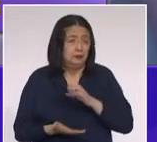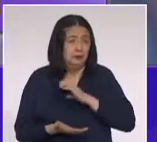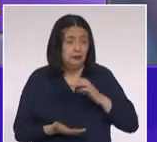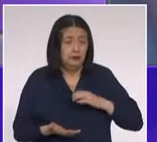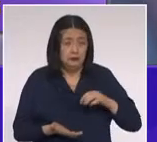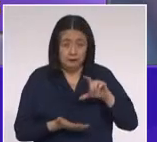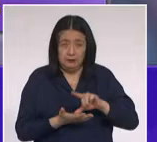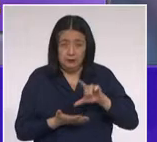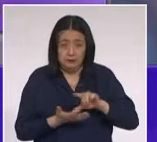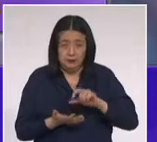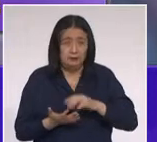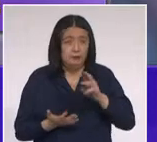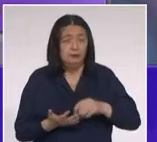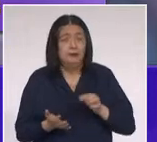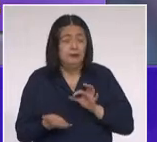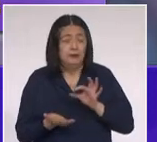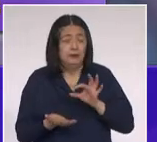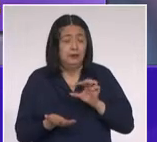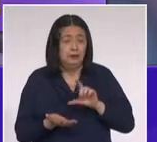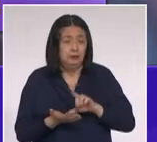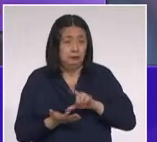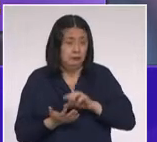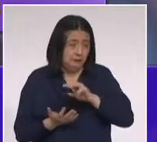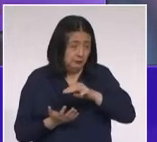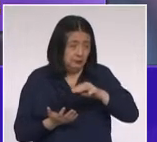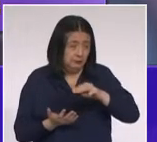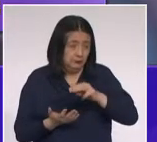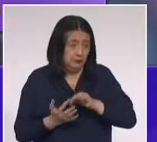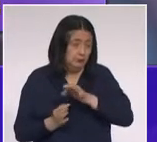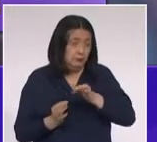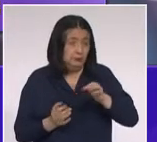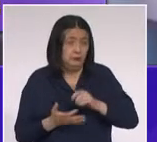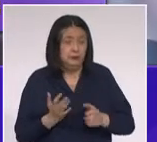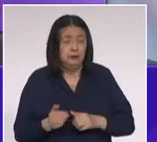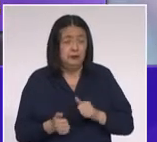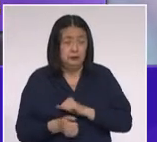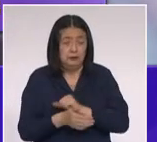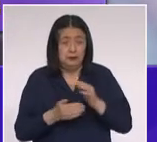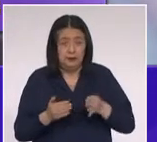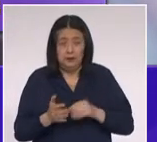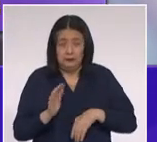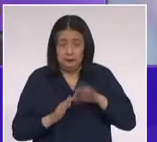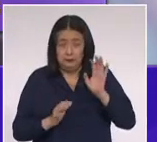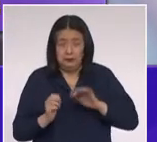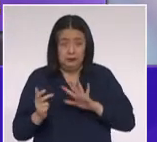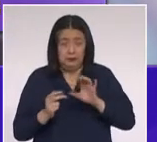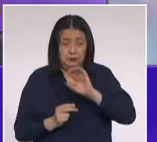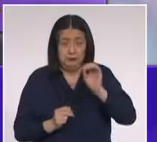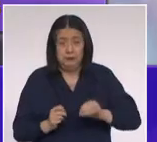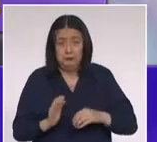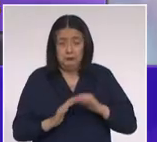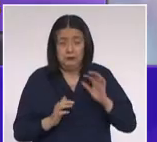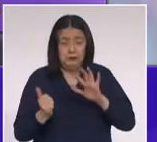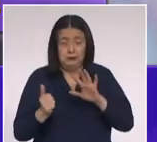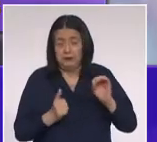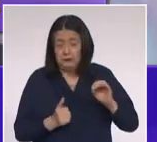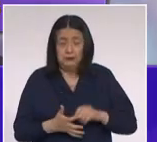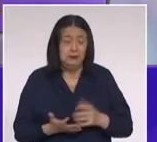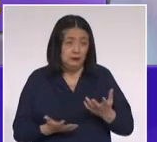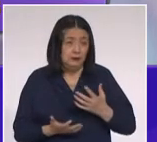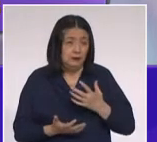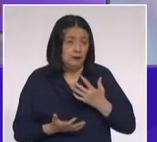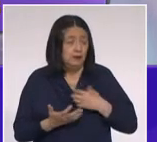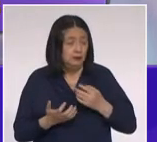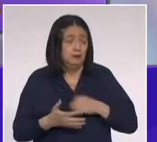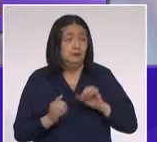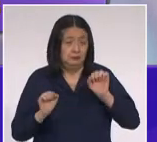Lima Metropolitana, Lima Provincias y Ancash, donde el 80% de su población mayor de 60 está vacunada con las tres dosis y